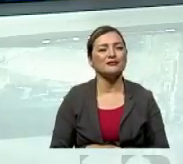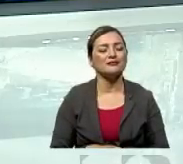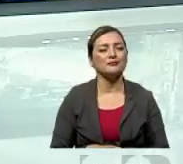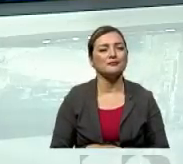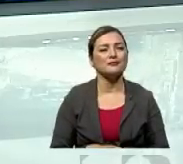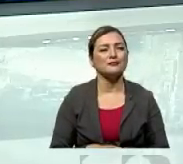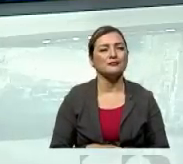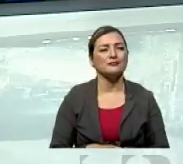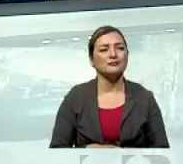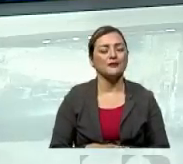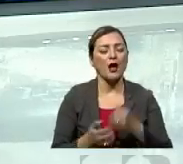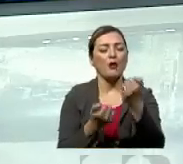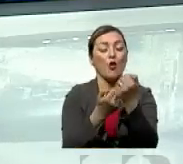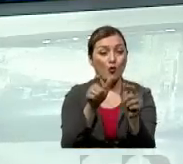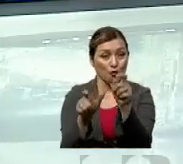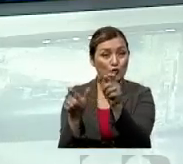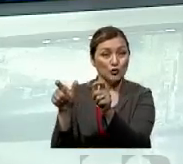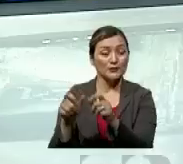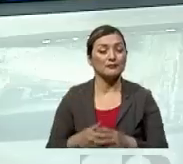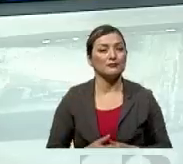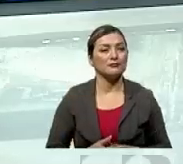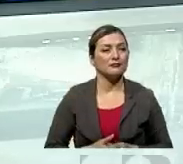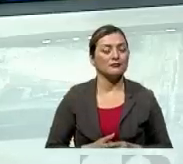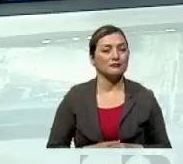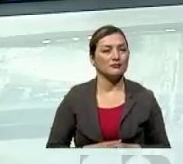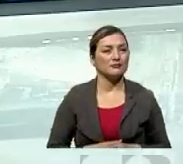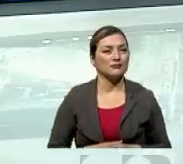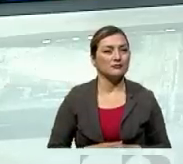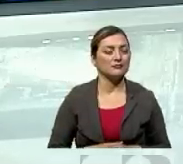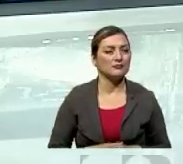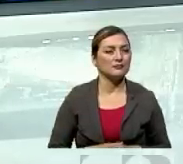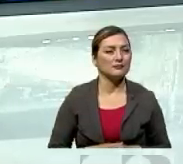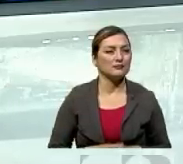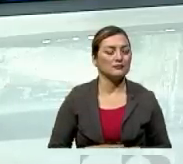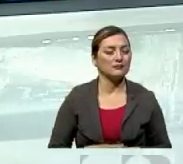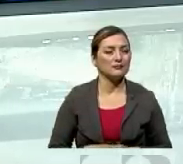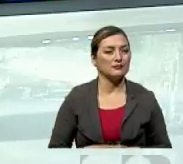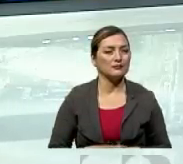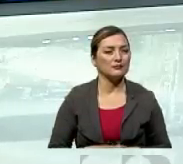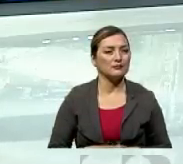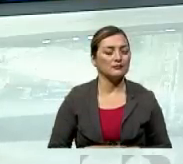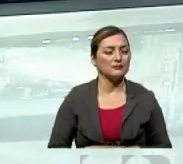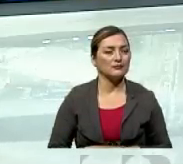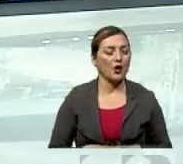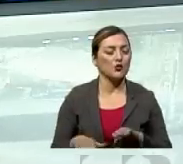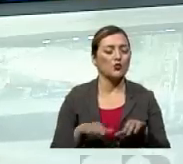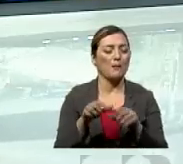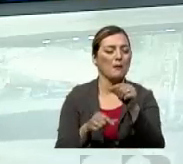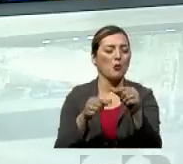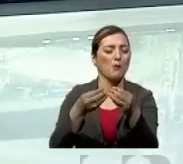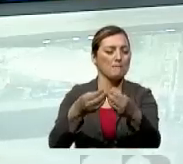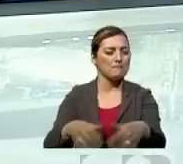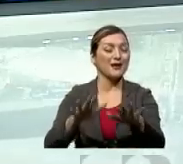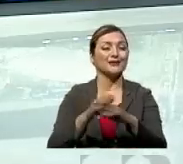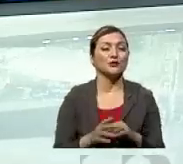esa habilidad, también con el apoyo de la gente, ¿no? Decías tú al inicio de este reportaje que es una actividad que se va perdiendo poco a poco, que